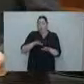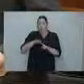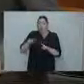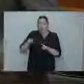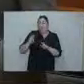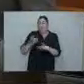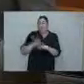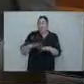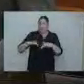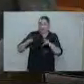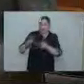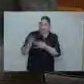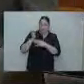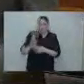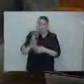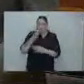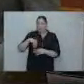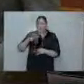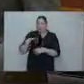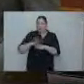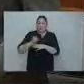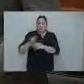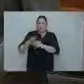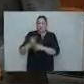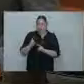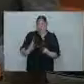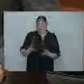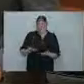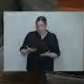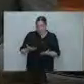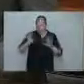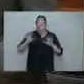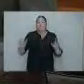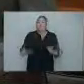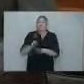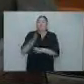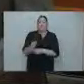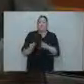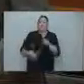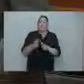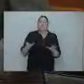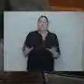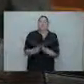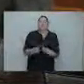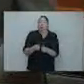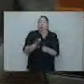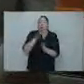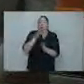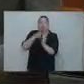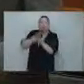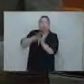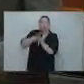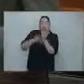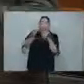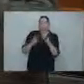aquí, yo creo que sería suficiente ya para no apoyar esta moción. Pero además, y brevemente, porque creo que no merece muchas más explicaciones, lo cierto es